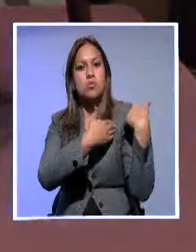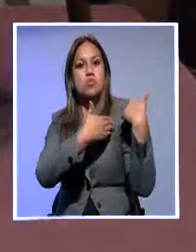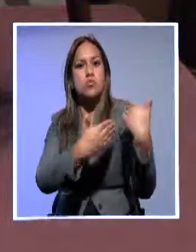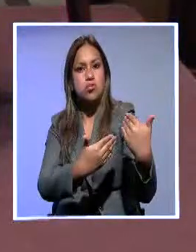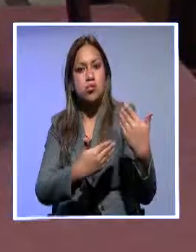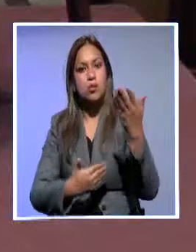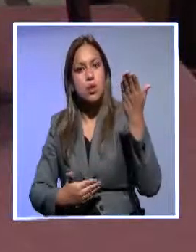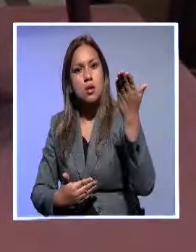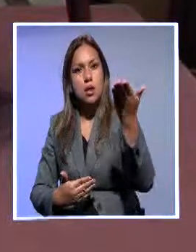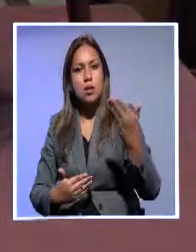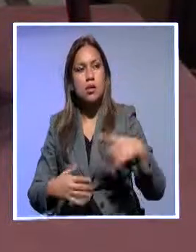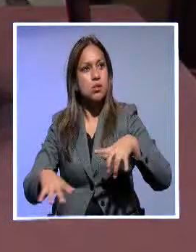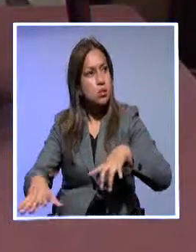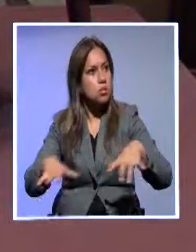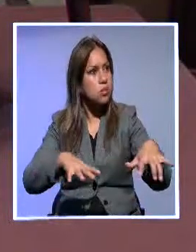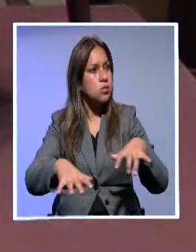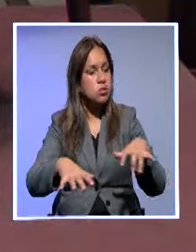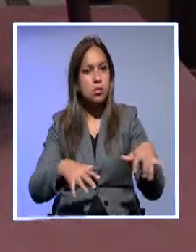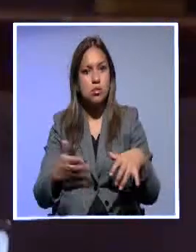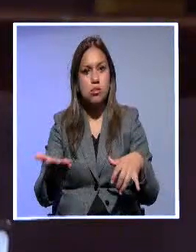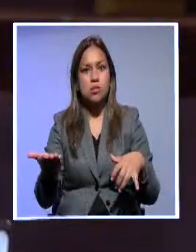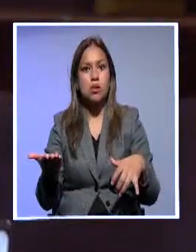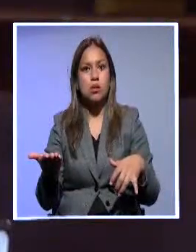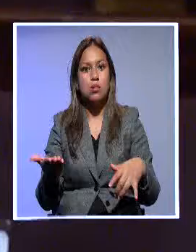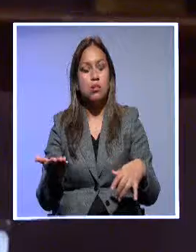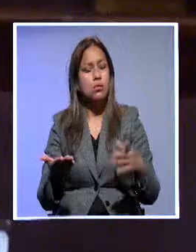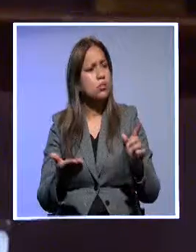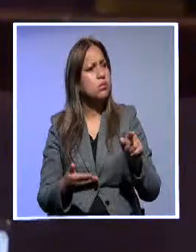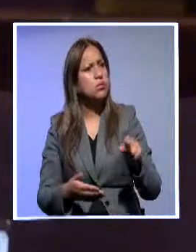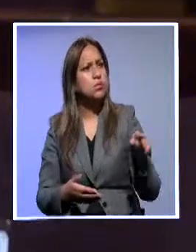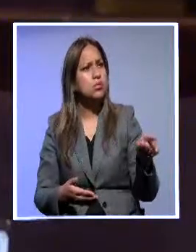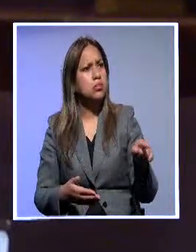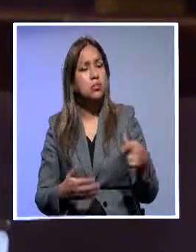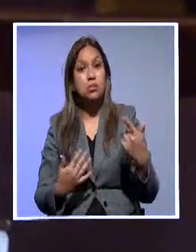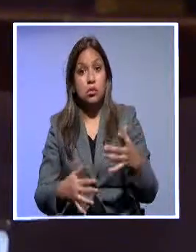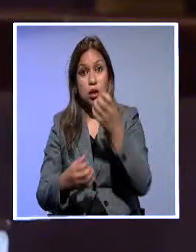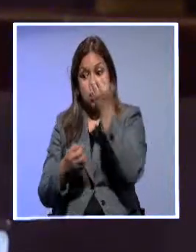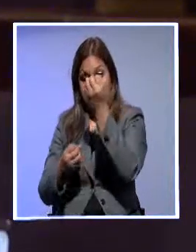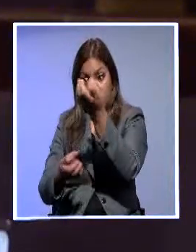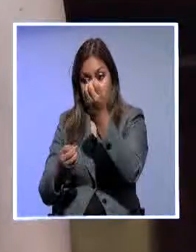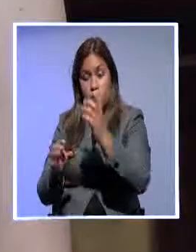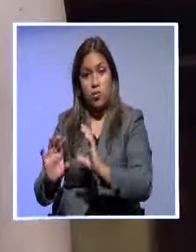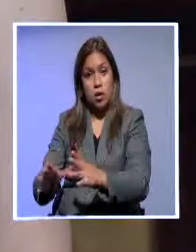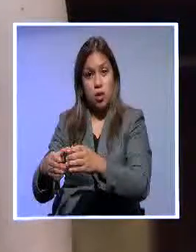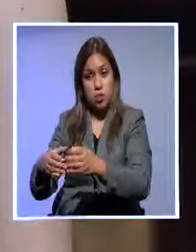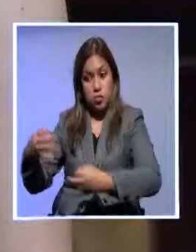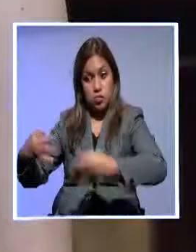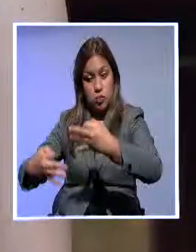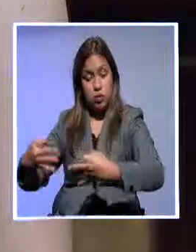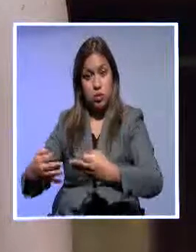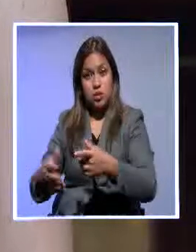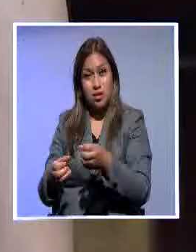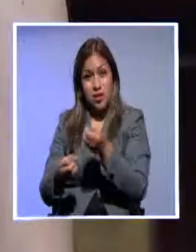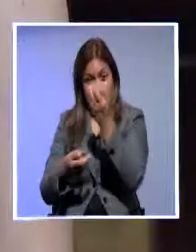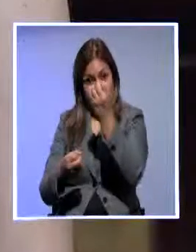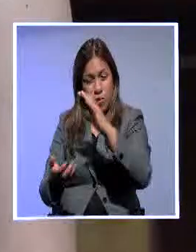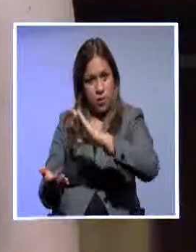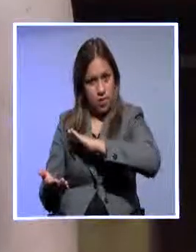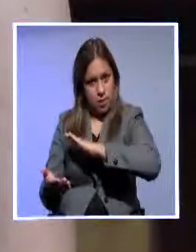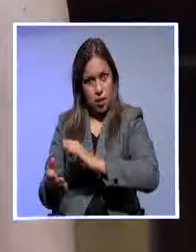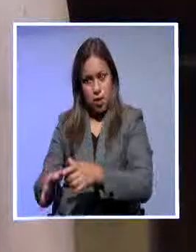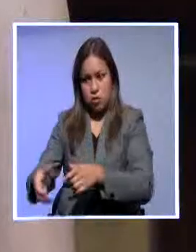implicados en qué medida se dio esto a partir del informe como tal de la comisión de justicia que